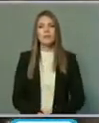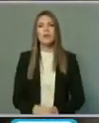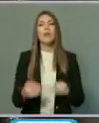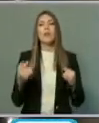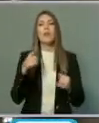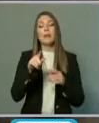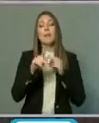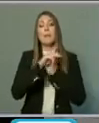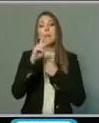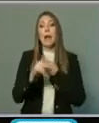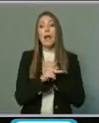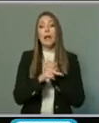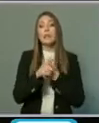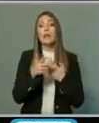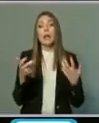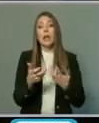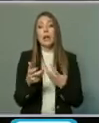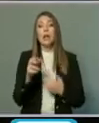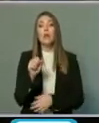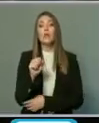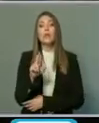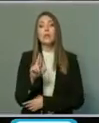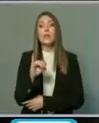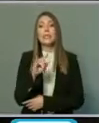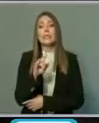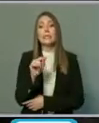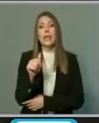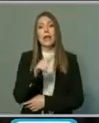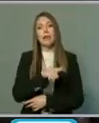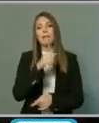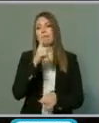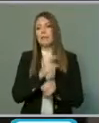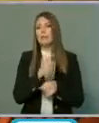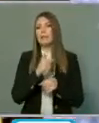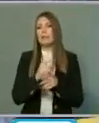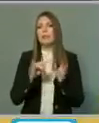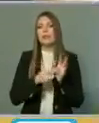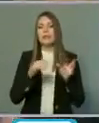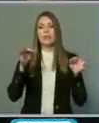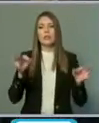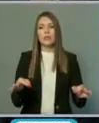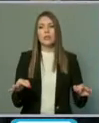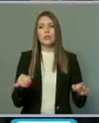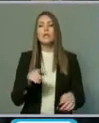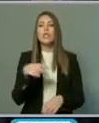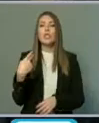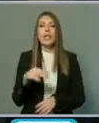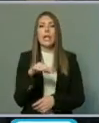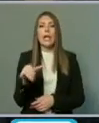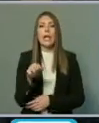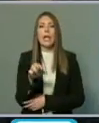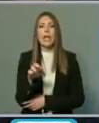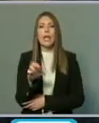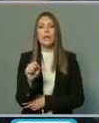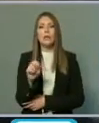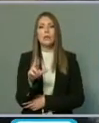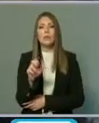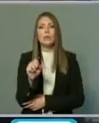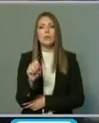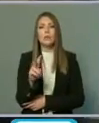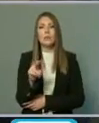Suiza. Suiza sigue siendo el amo. ¿Su nombre? Jesús Valadez